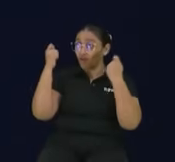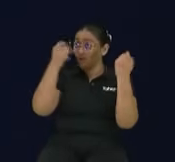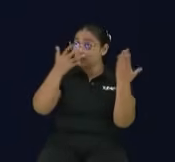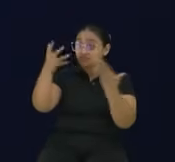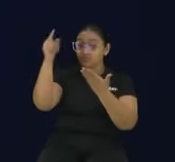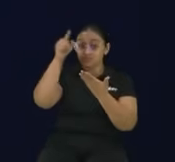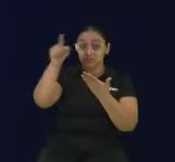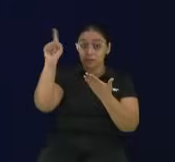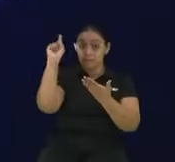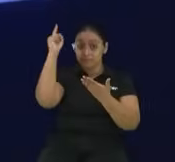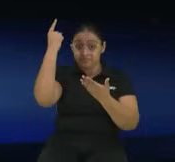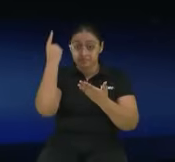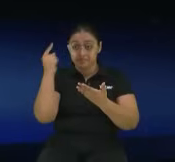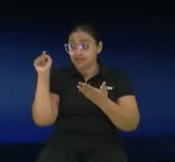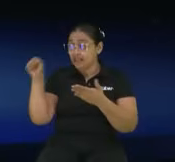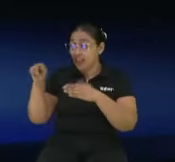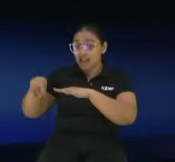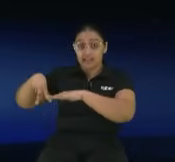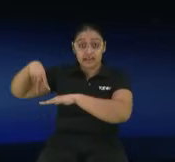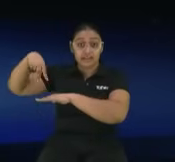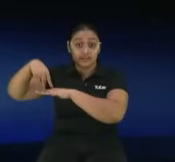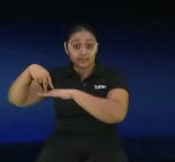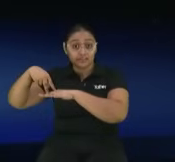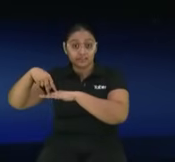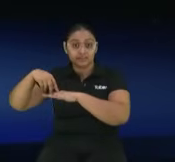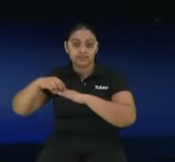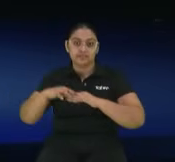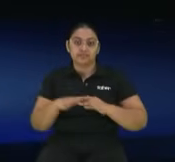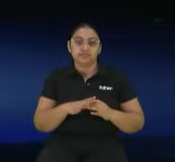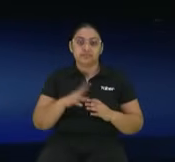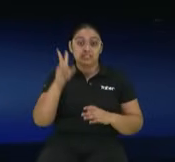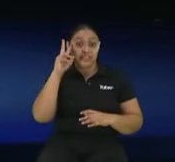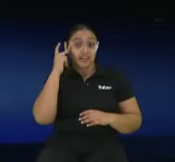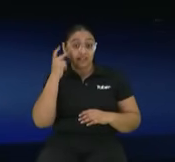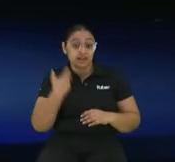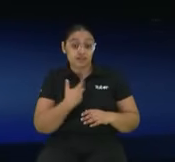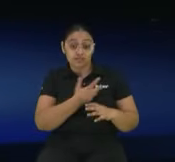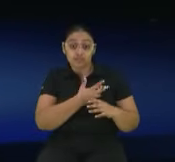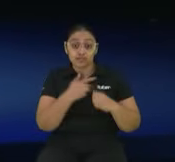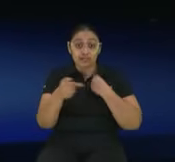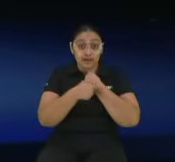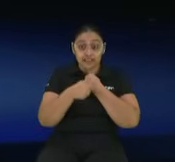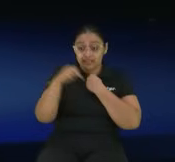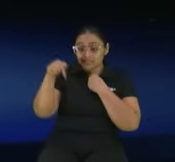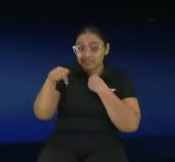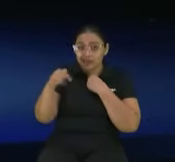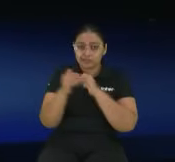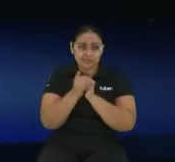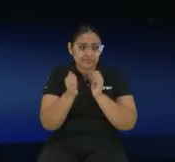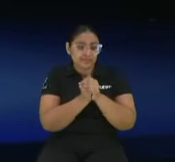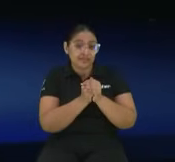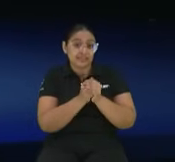día de hoy Amén en la etapa que está pasando no es de muerte es para la gloria de Dios él se va a glorificar